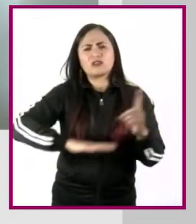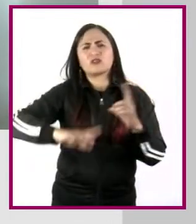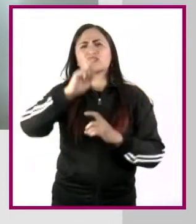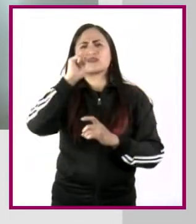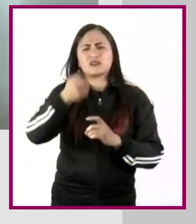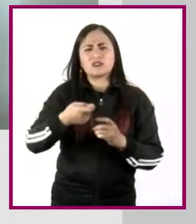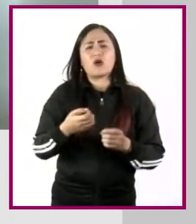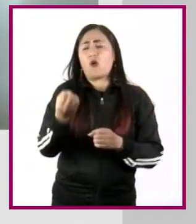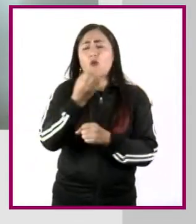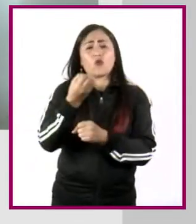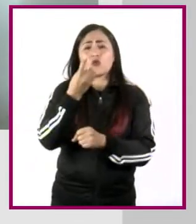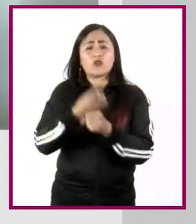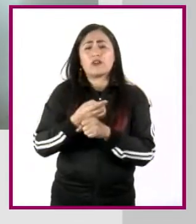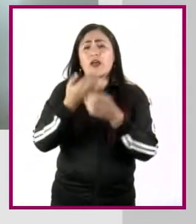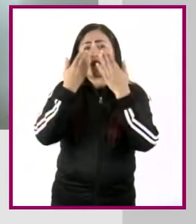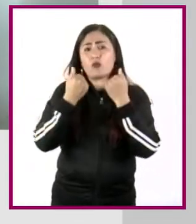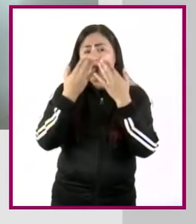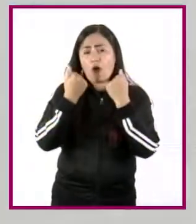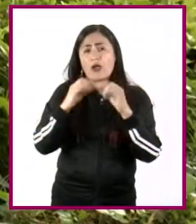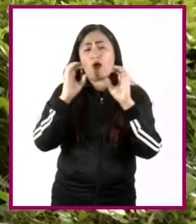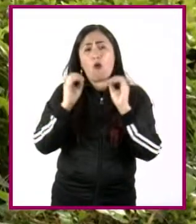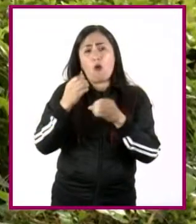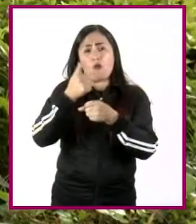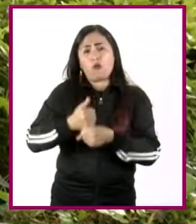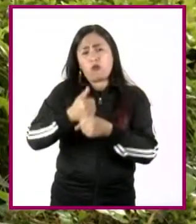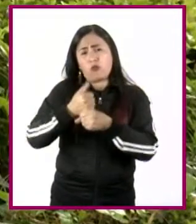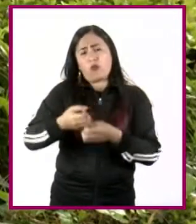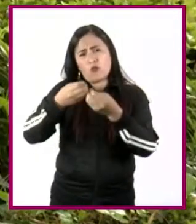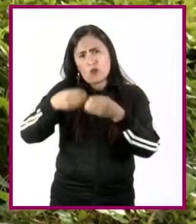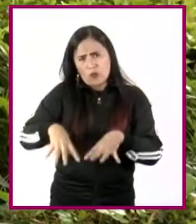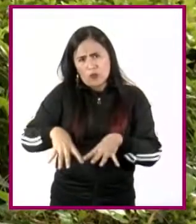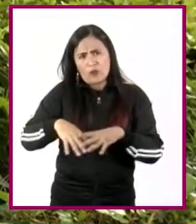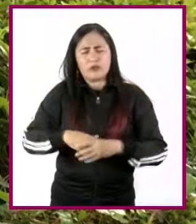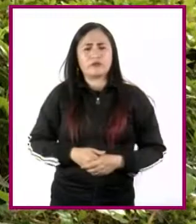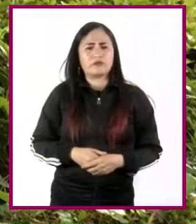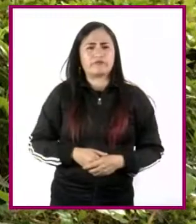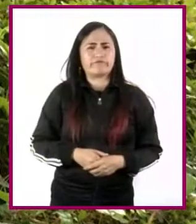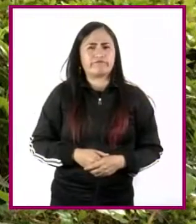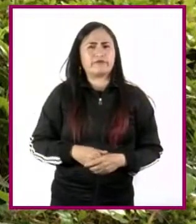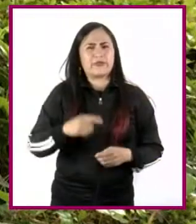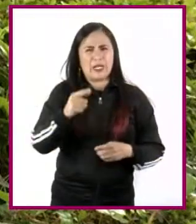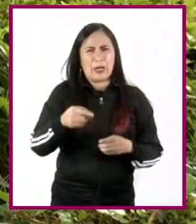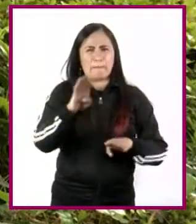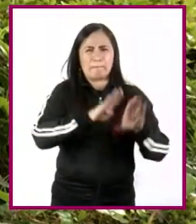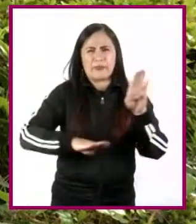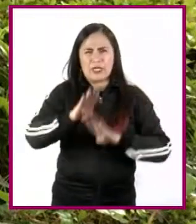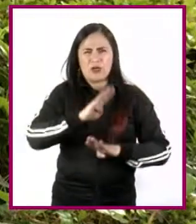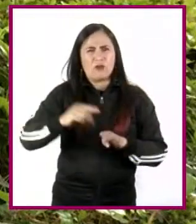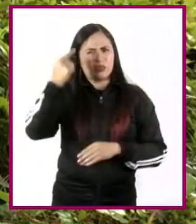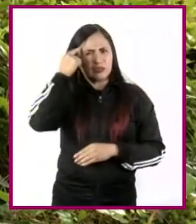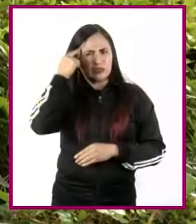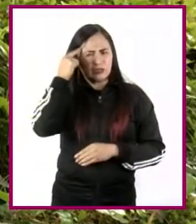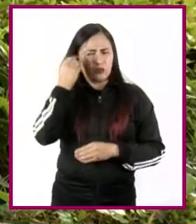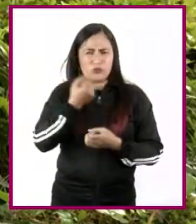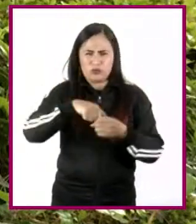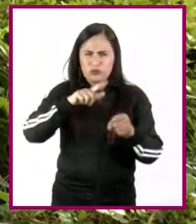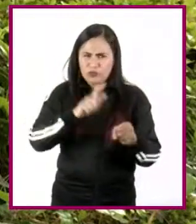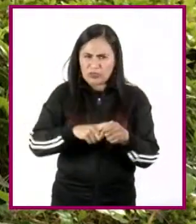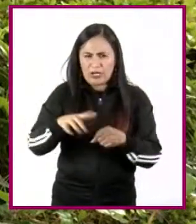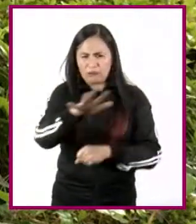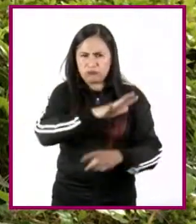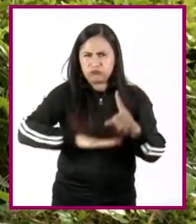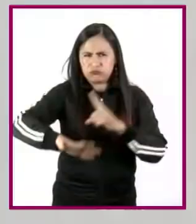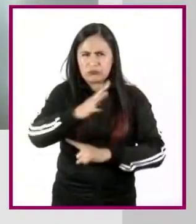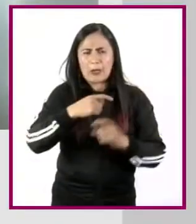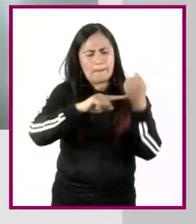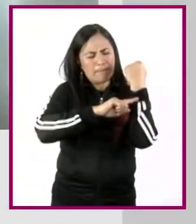de falta de oportunidades y o de violencia. Desde una perspectiva biopsicosocial, ¿cuál sería la edad más conveniente para un